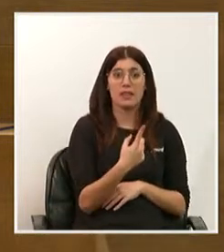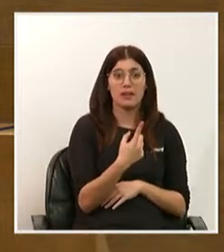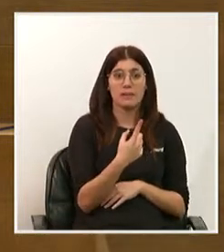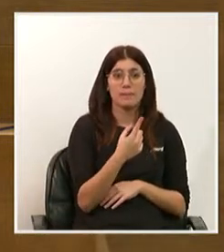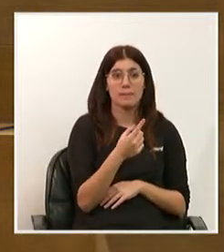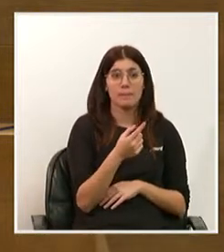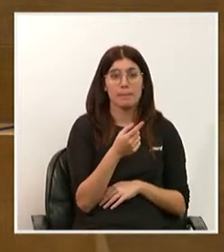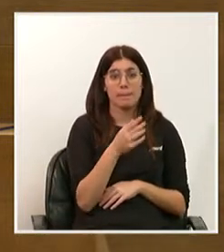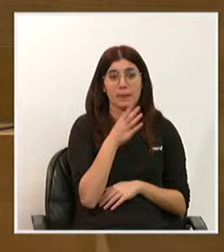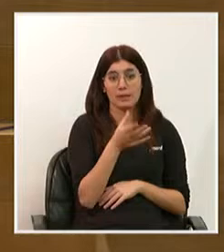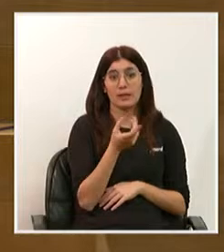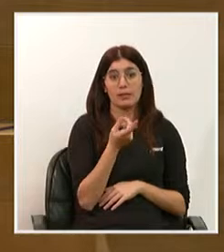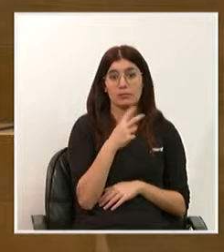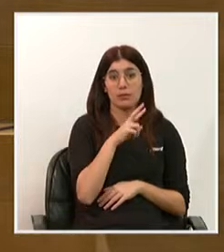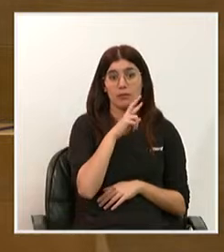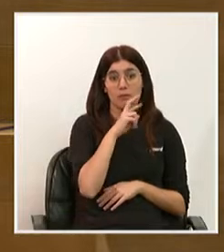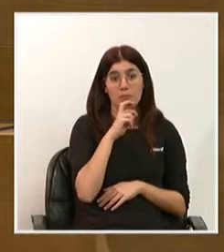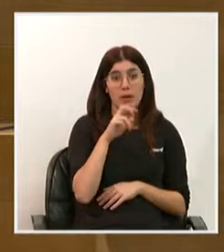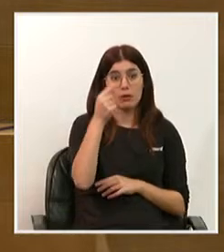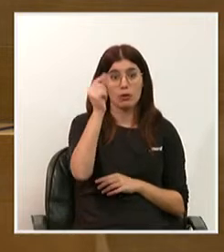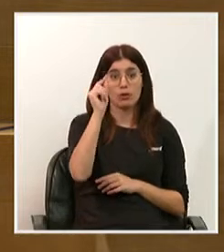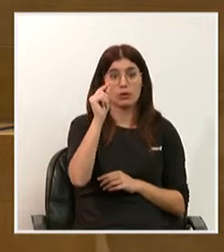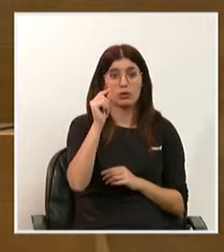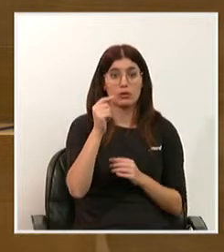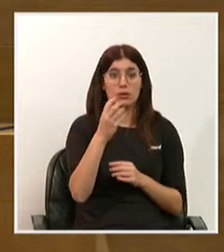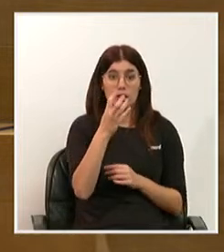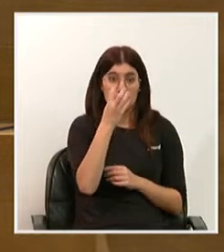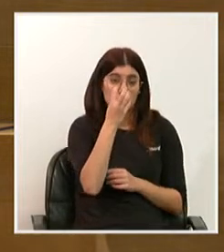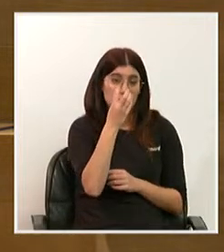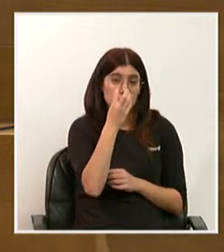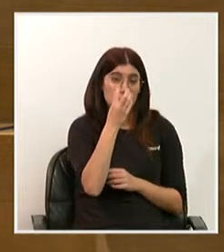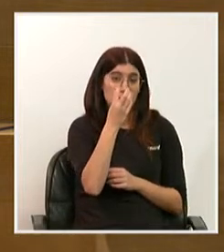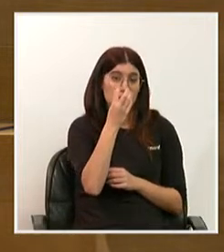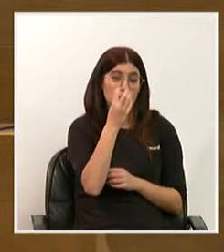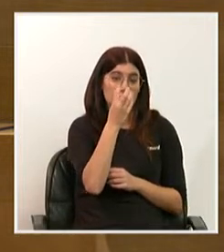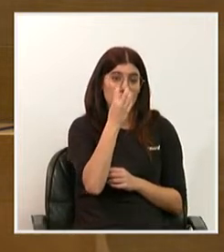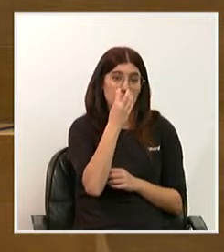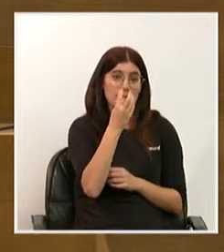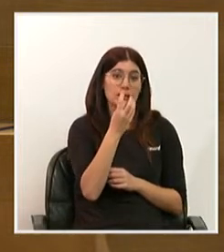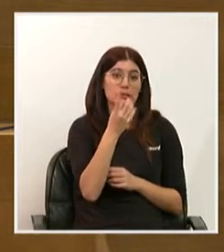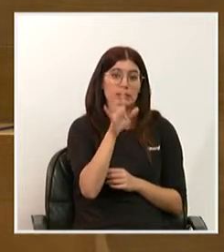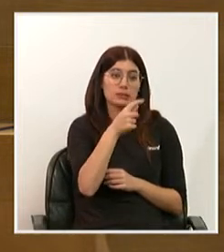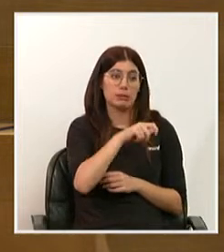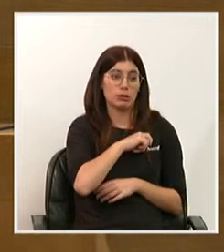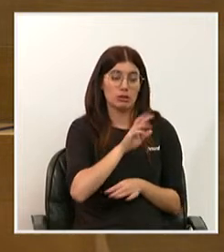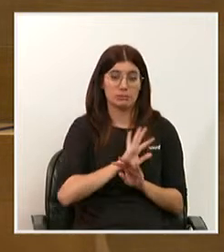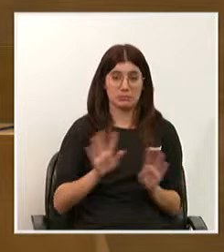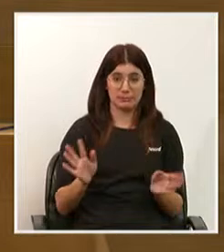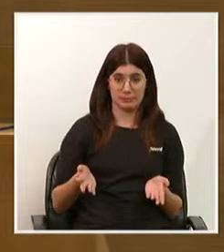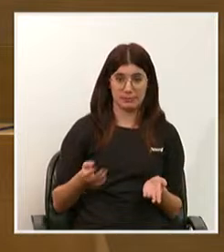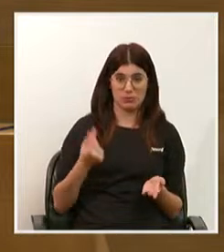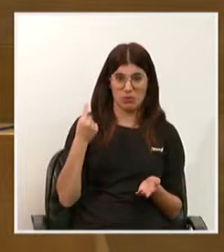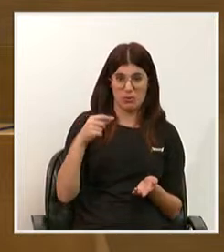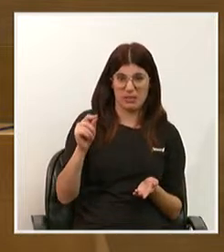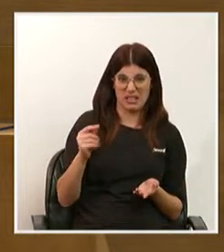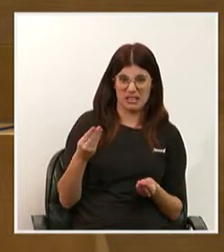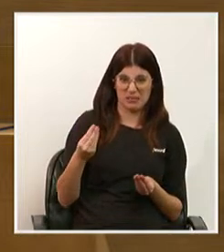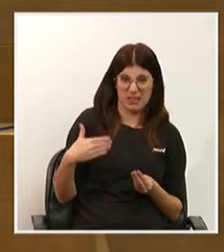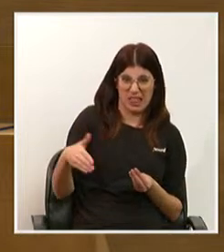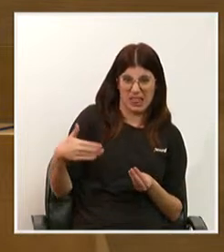enor en un comentar españoles es un